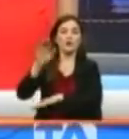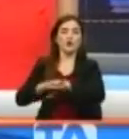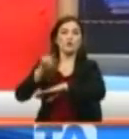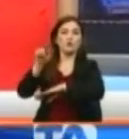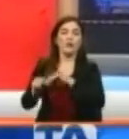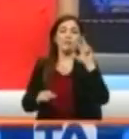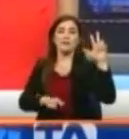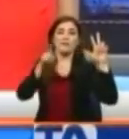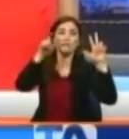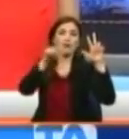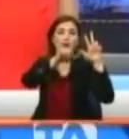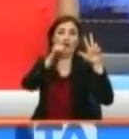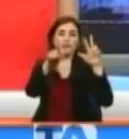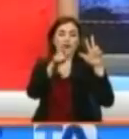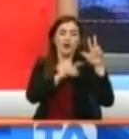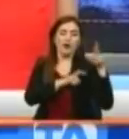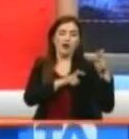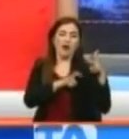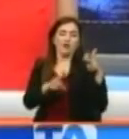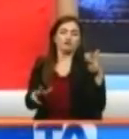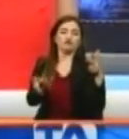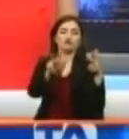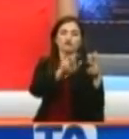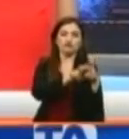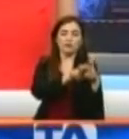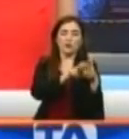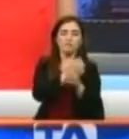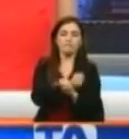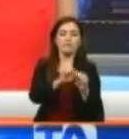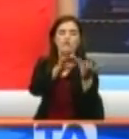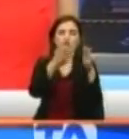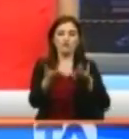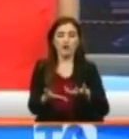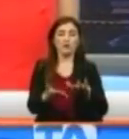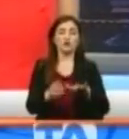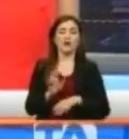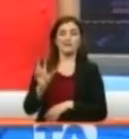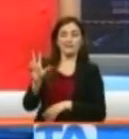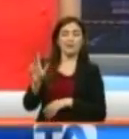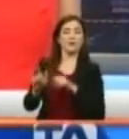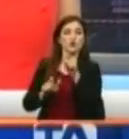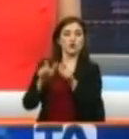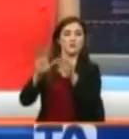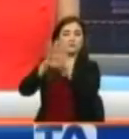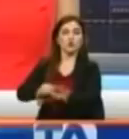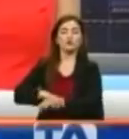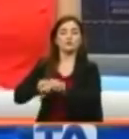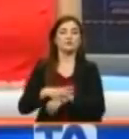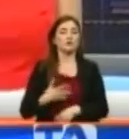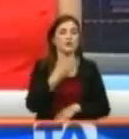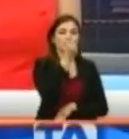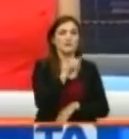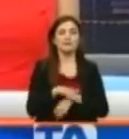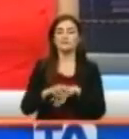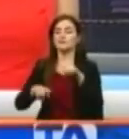investigadores de la Fiscalía Colombiana, fueron capturados. ¿Qué tal, Liz? ¿Cómo estás? Buenas tardes. Hola Gisela, muy bien. ¿Qué tal amigos?